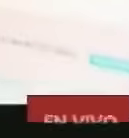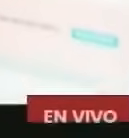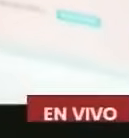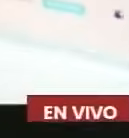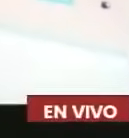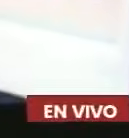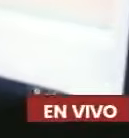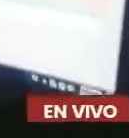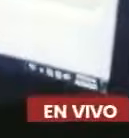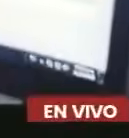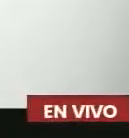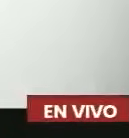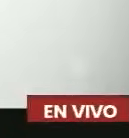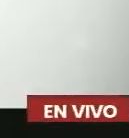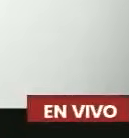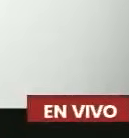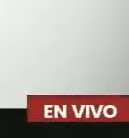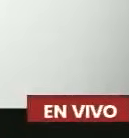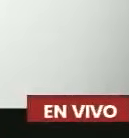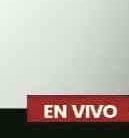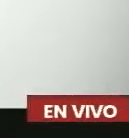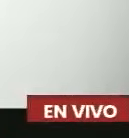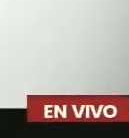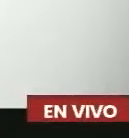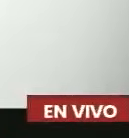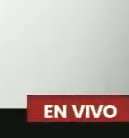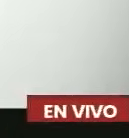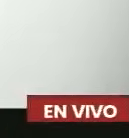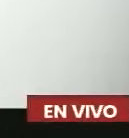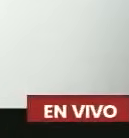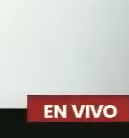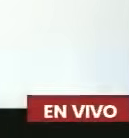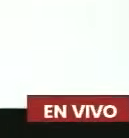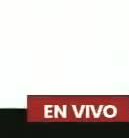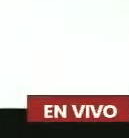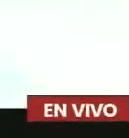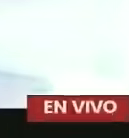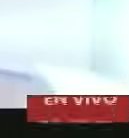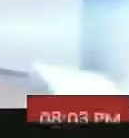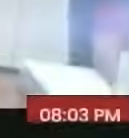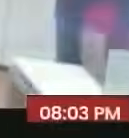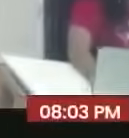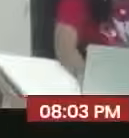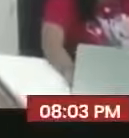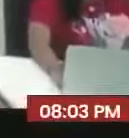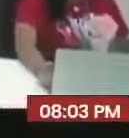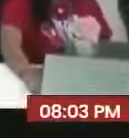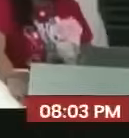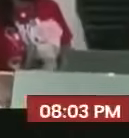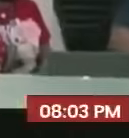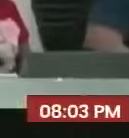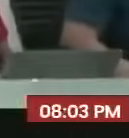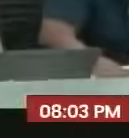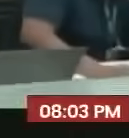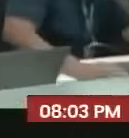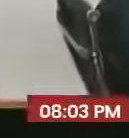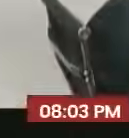la constitución de un nuevo sistema del 1x10 para el buen gobierno. Y ya estamos trabajando en